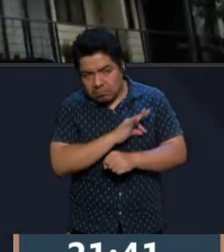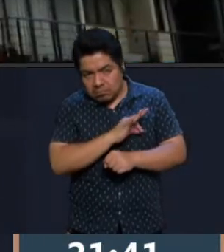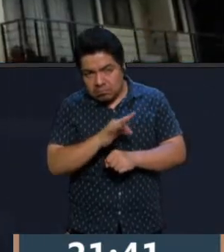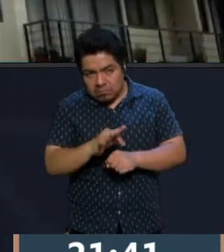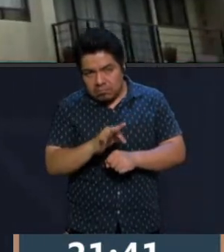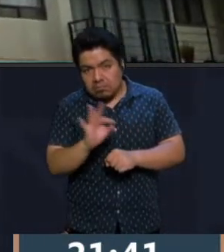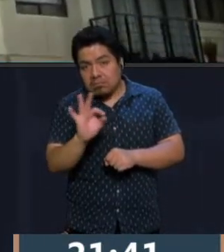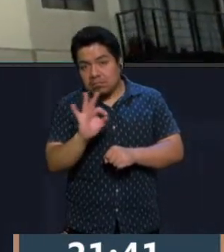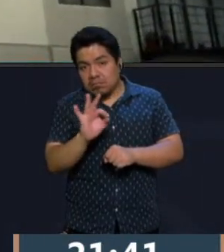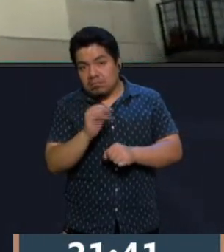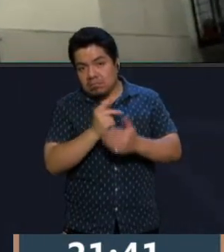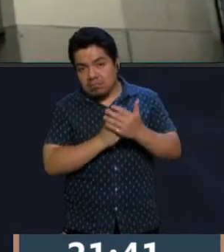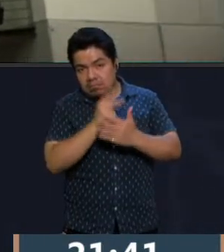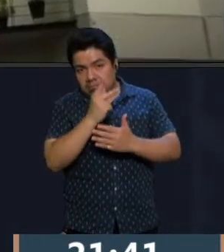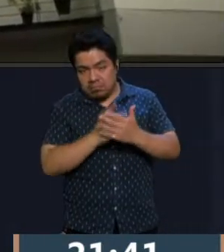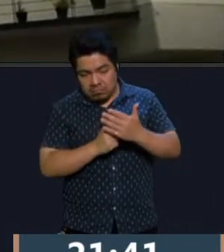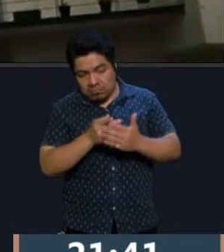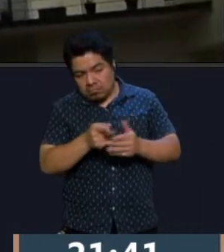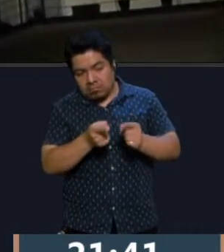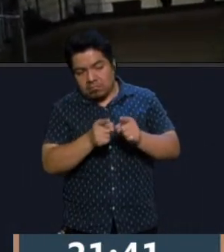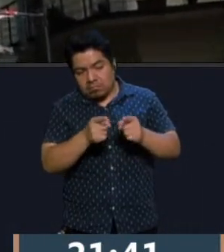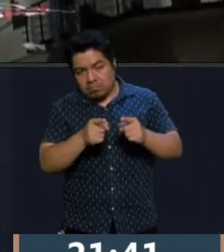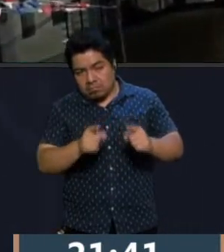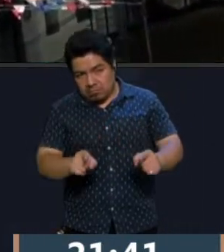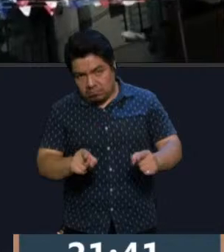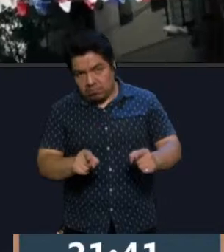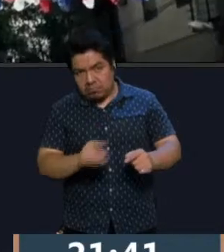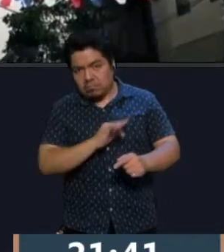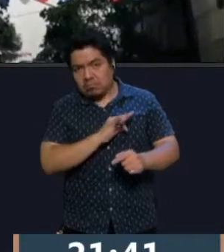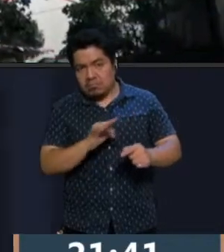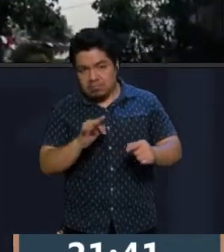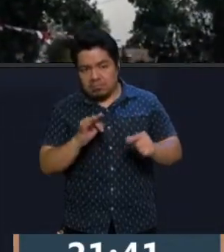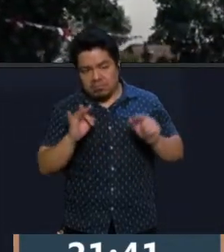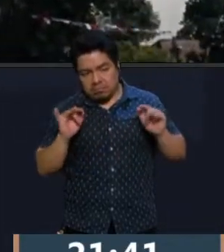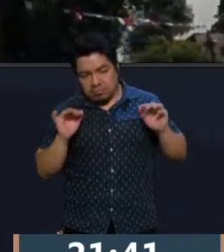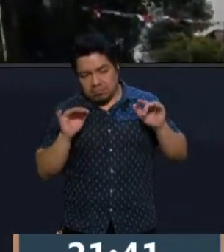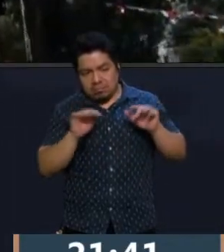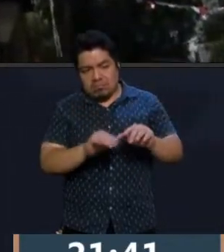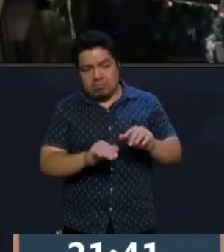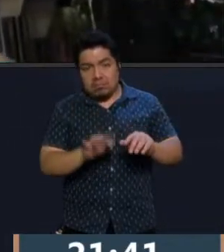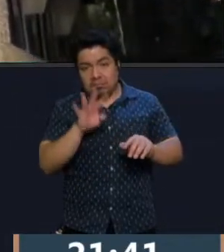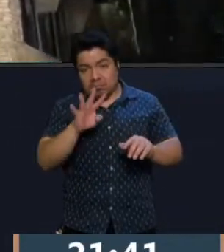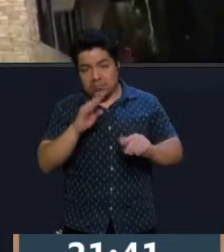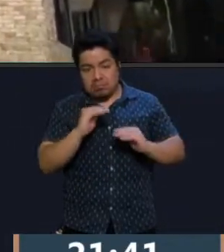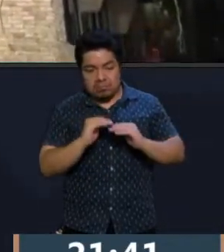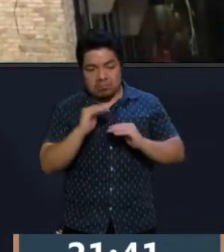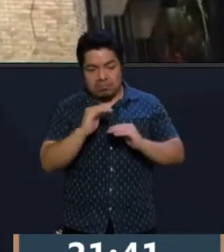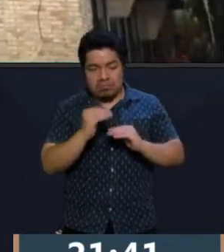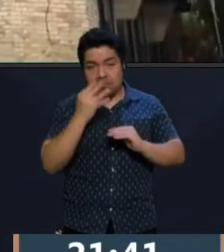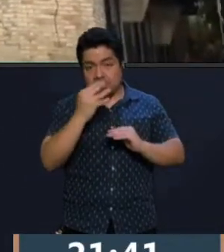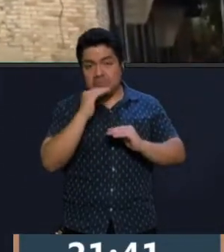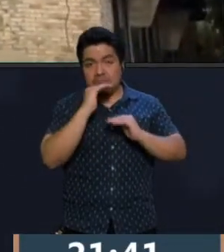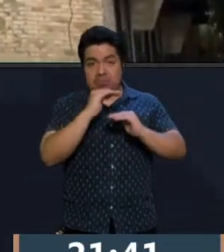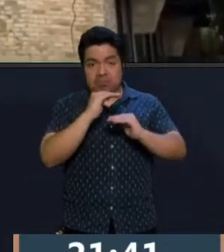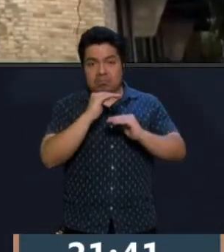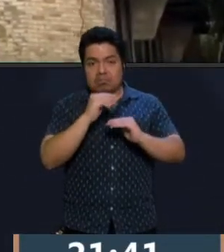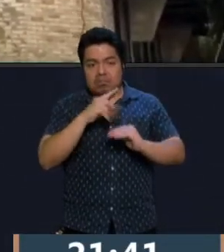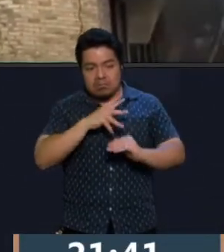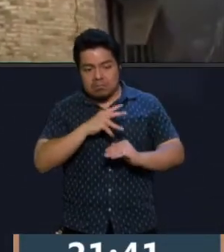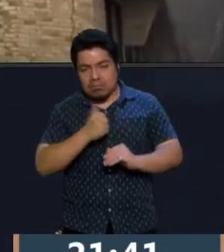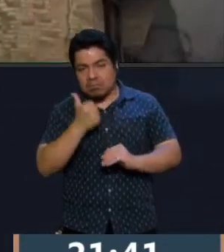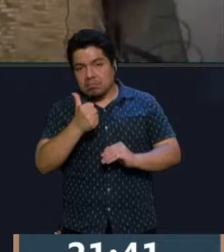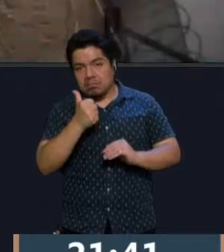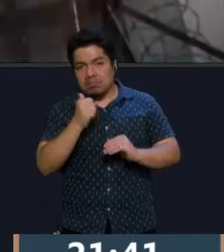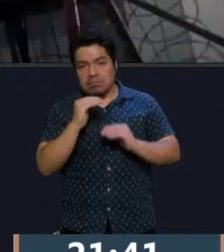posibilidad, según el programa delegacional de desarrollo urbano, de albergar 4 pisos, pues se habían construido 6, Uh -huh.